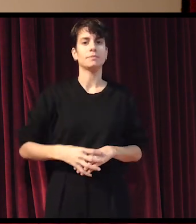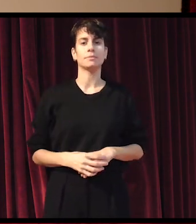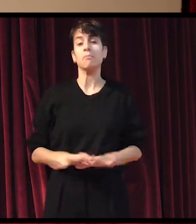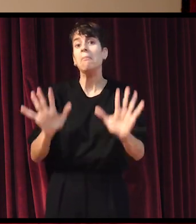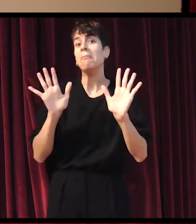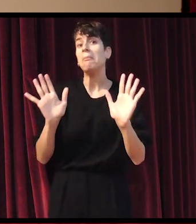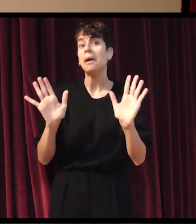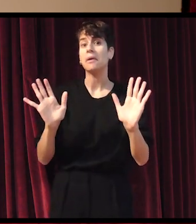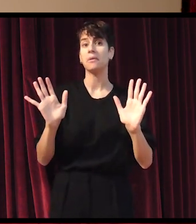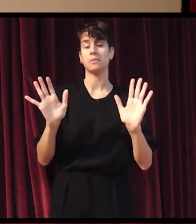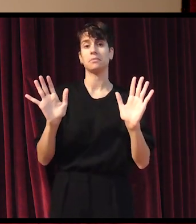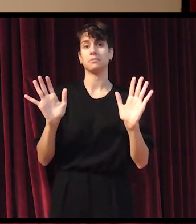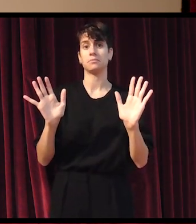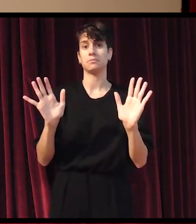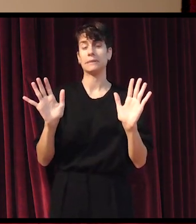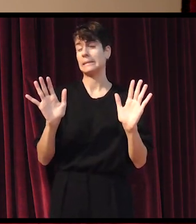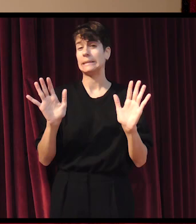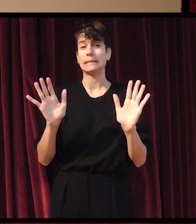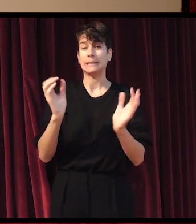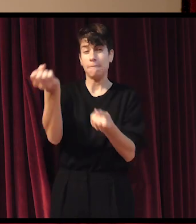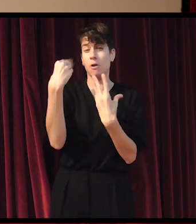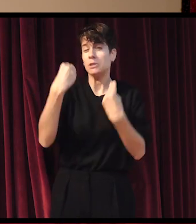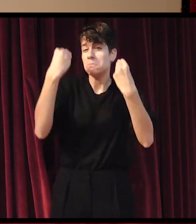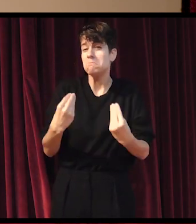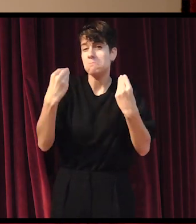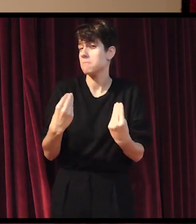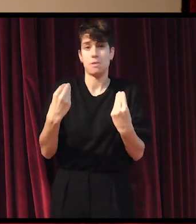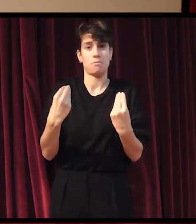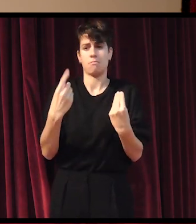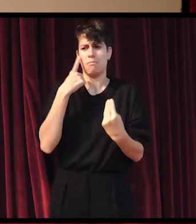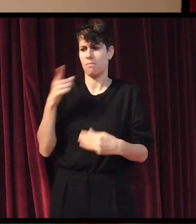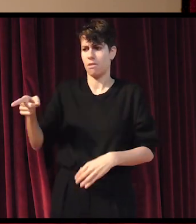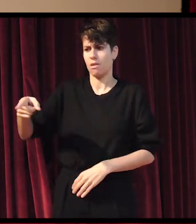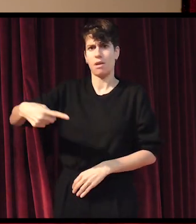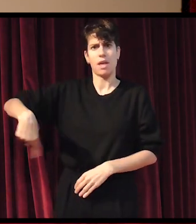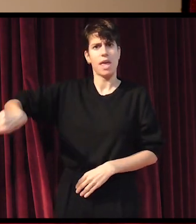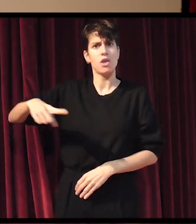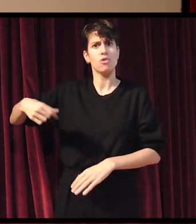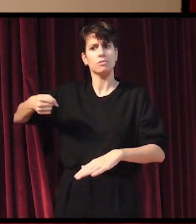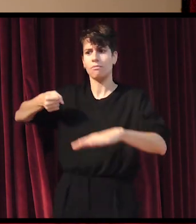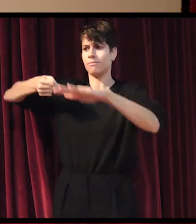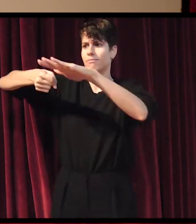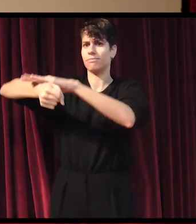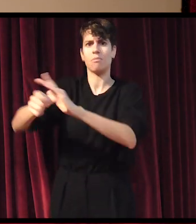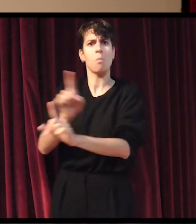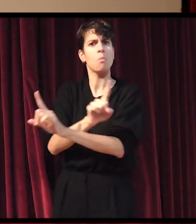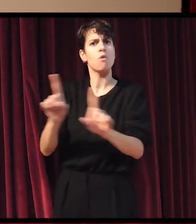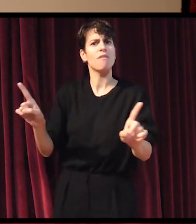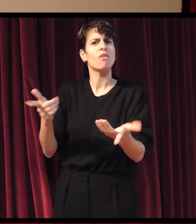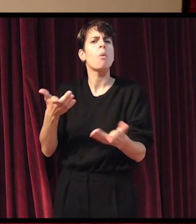existente, pero con no mucha exactitud, porque no nos habían sabido explicar muy bien el por qué no se les estaba dejando jugar los partidos de